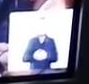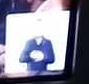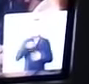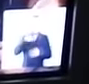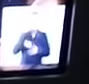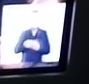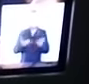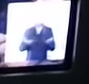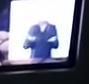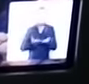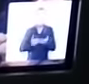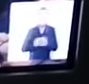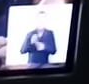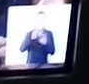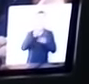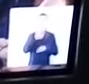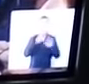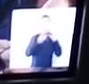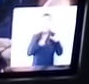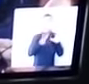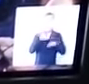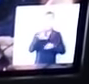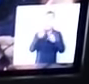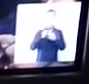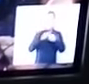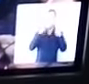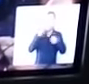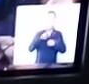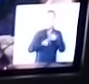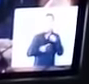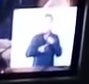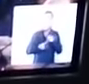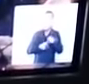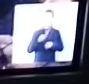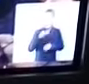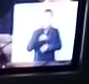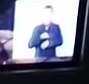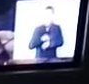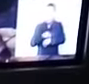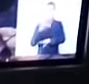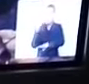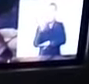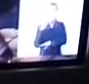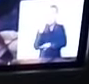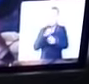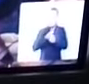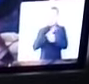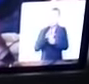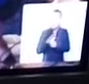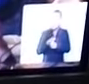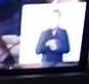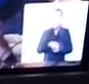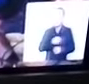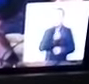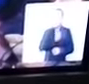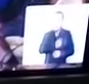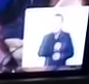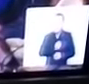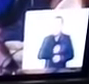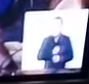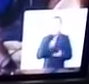este dinero son 75 millones de dólares en tiempos de pandemia, en tiempos de crisis económica mundial. Que se le